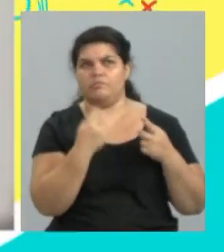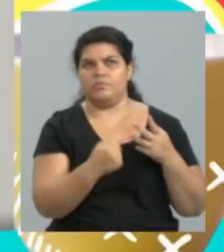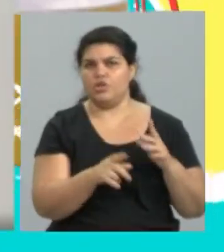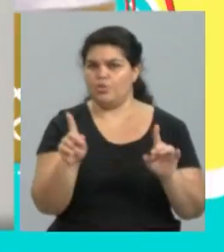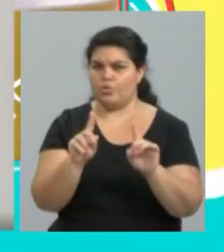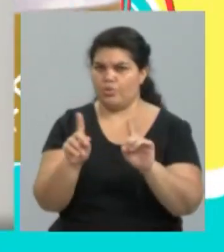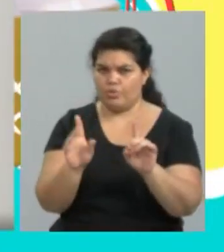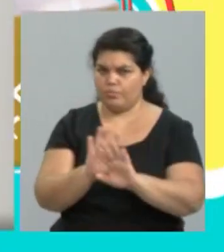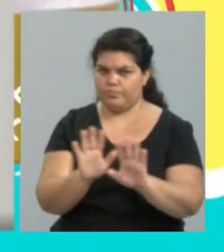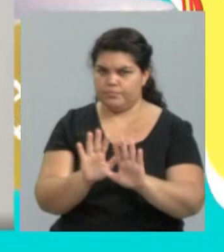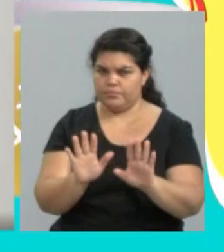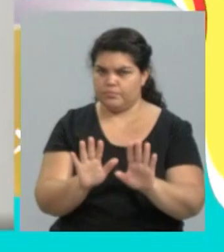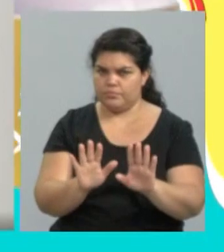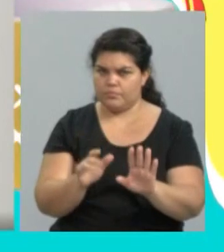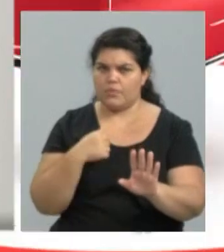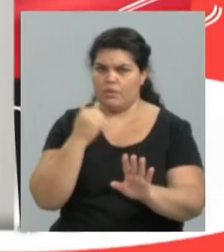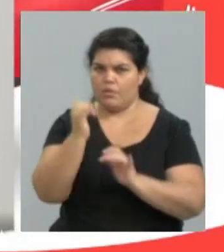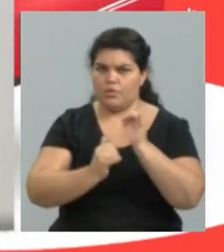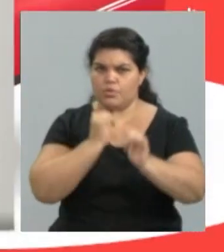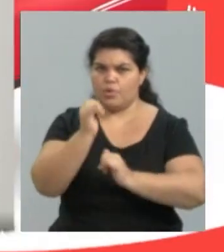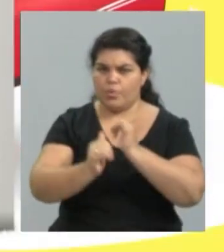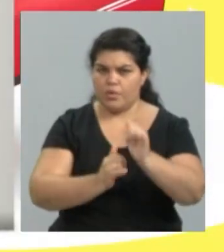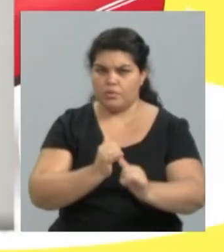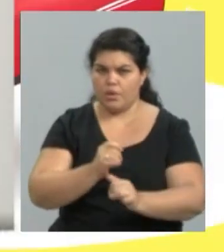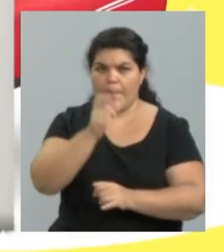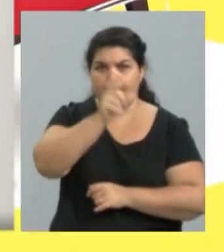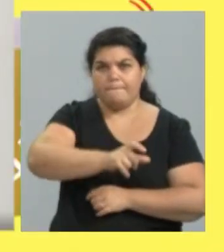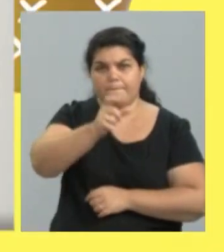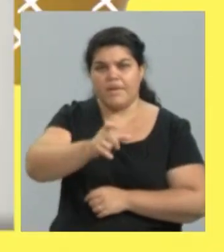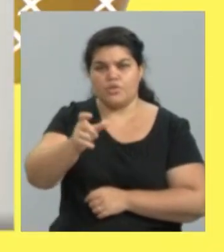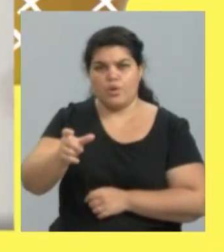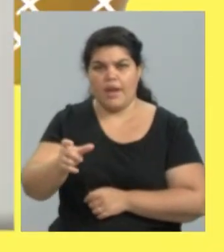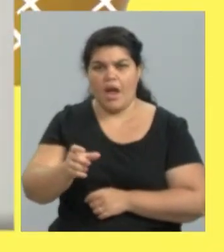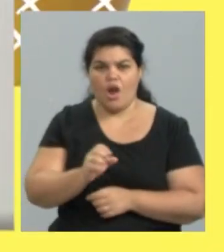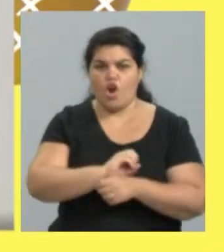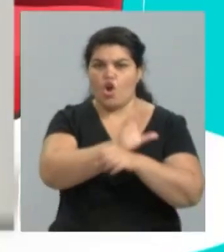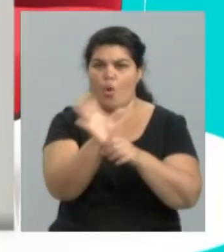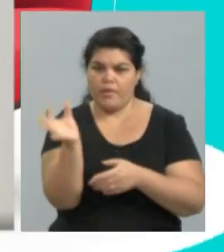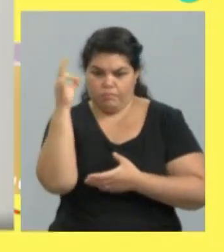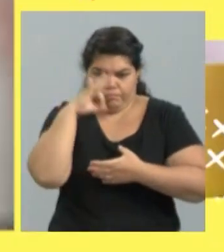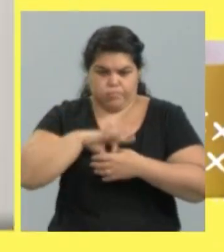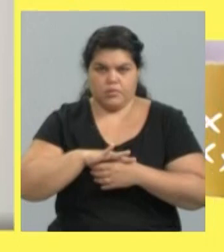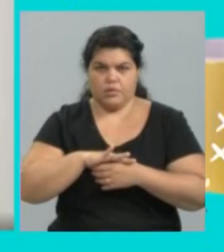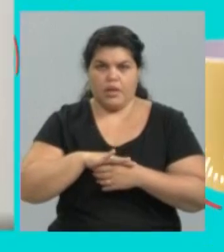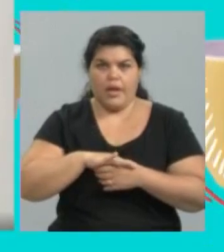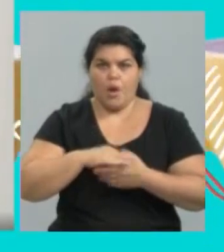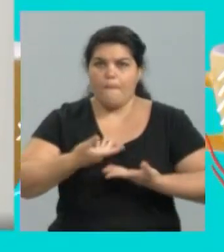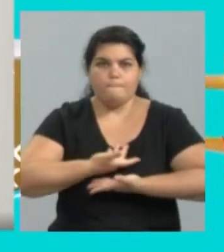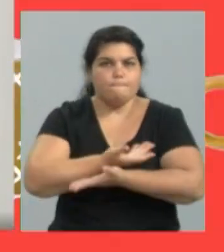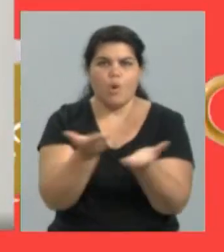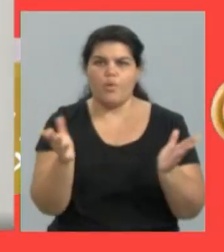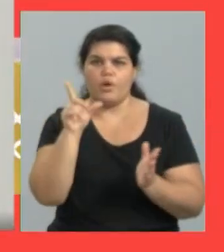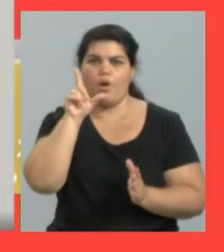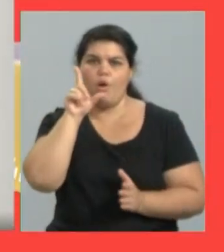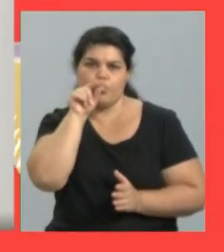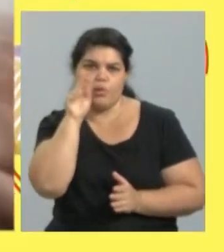a las personas que las primeras personas que empezaron a contagiarse por COVID y fueron escrachadas en todas las redes